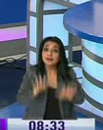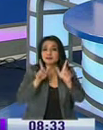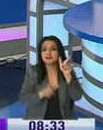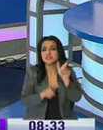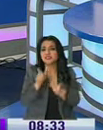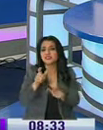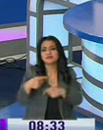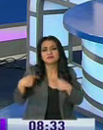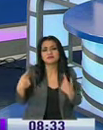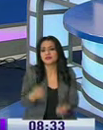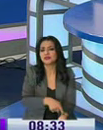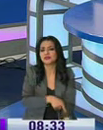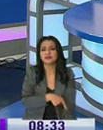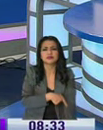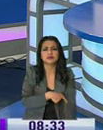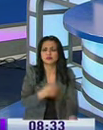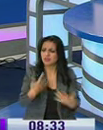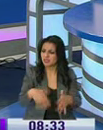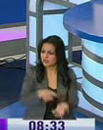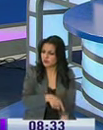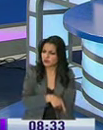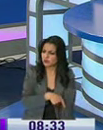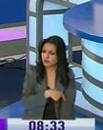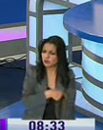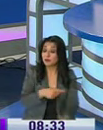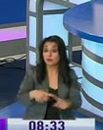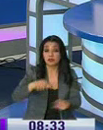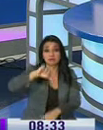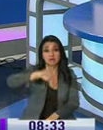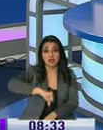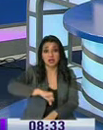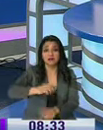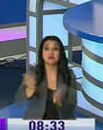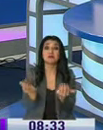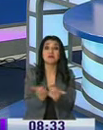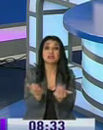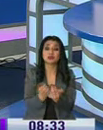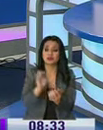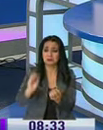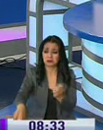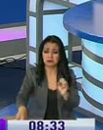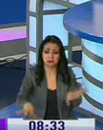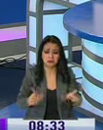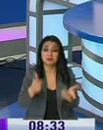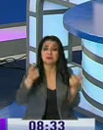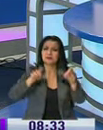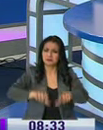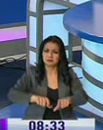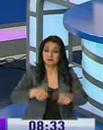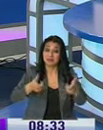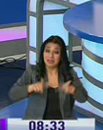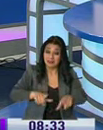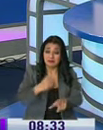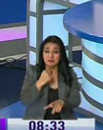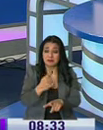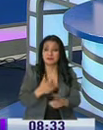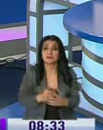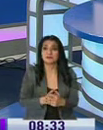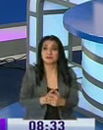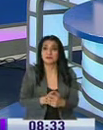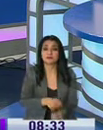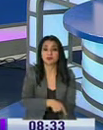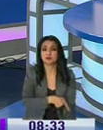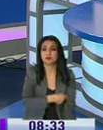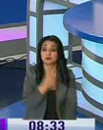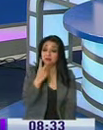Acá en la capital se está volviendo muy normal y eso es algo malo. Sí, sí, la basura arrojada. ¿Saben qué es lo más grave, vecinos? Que nos estamos